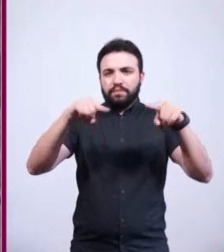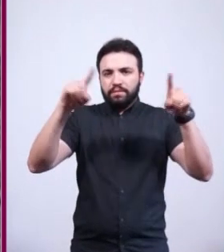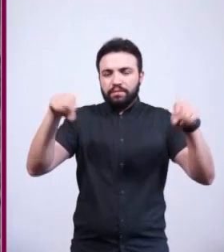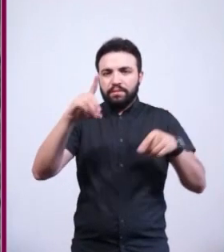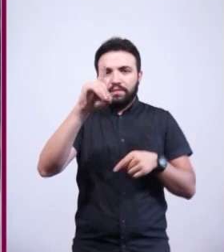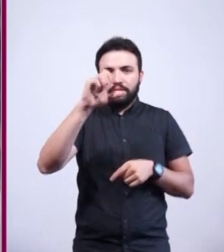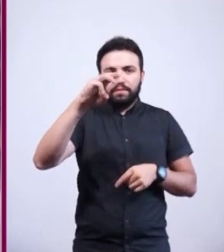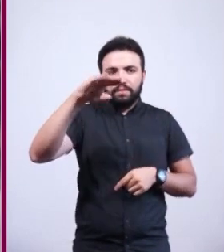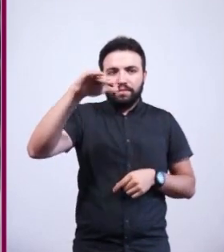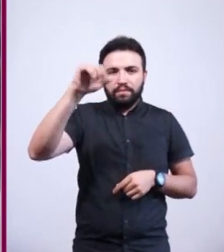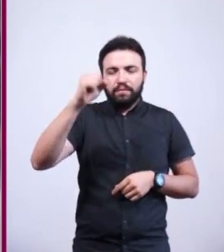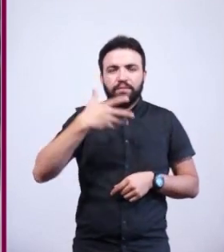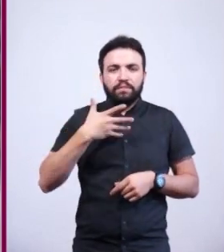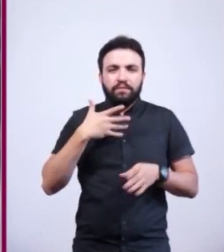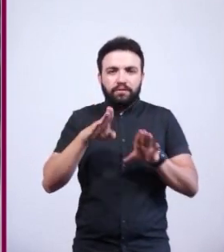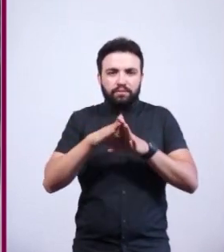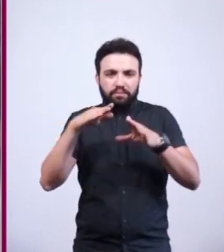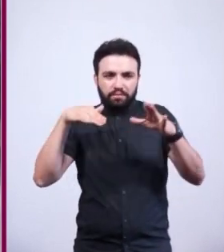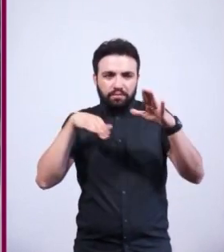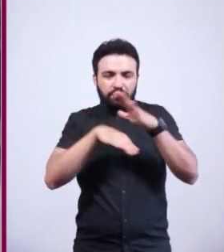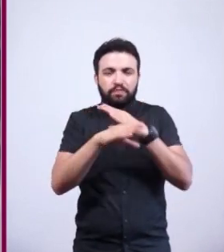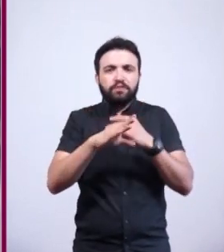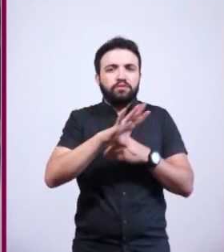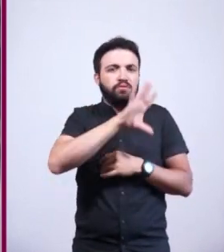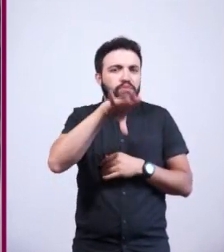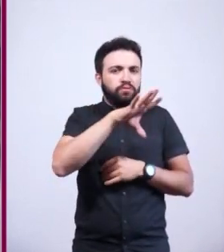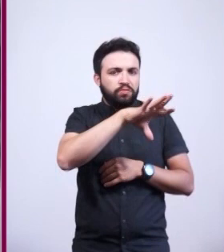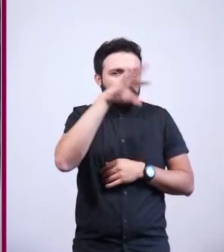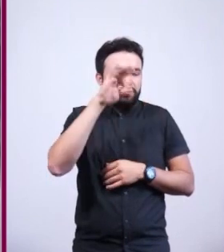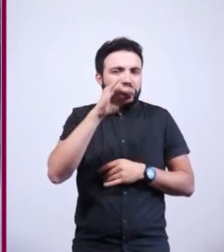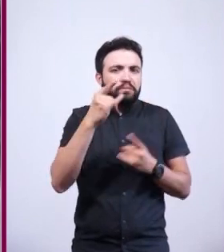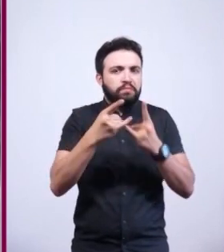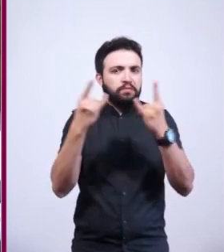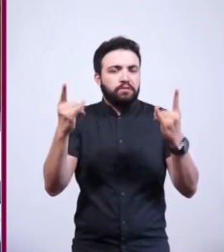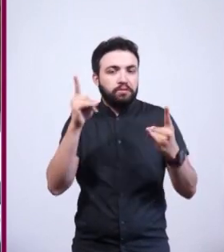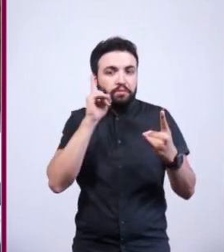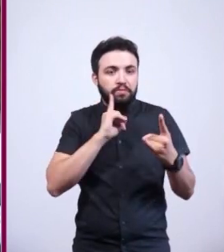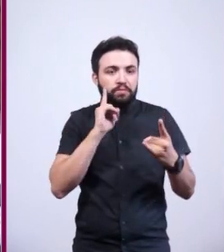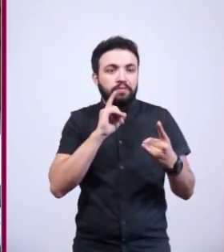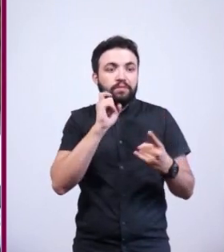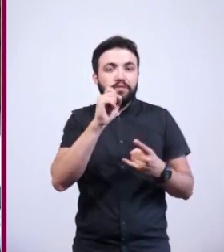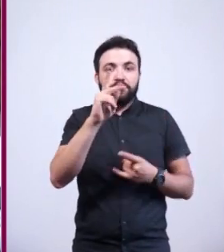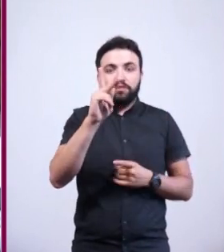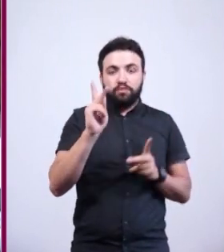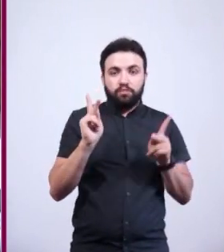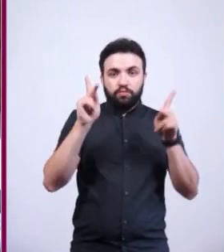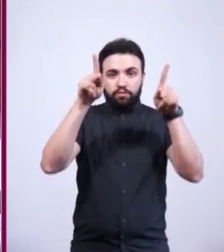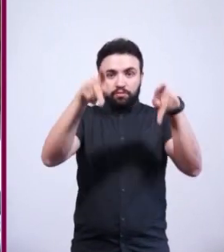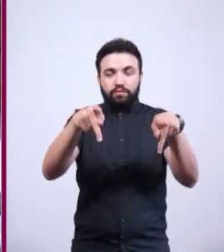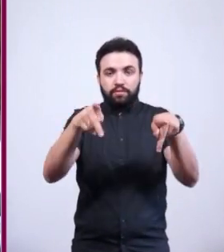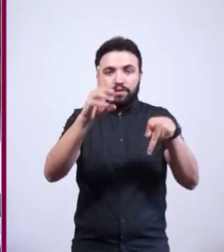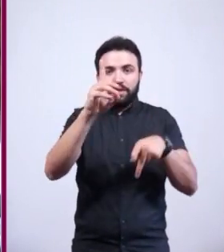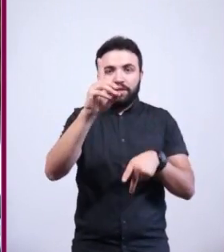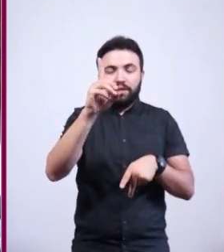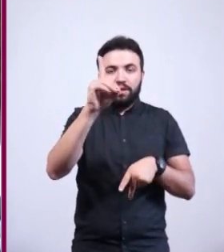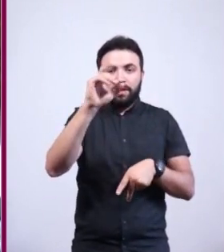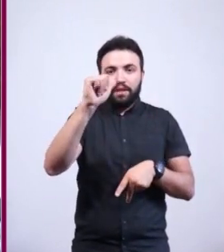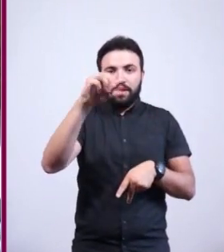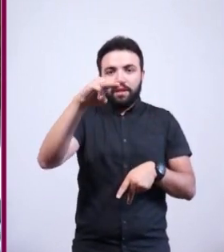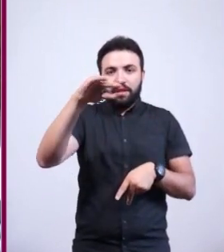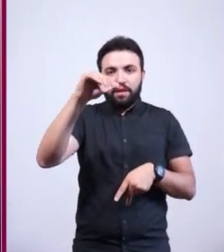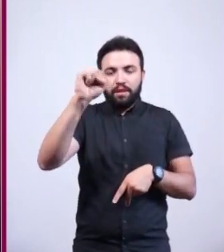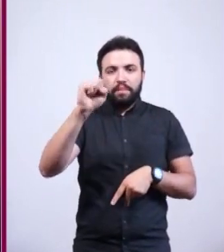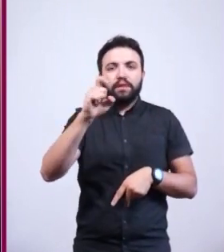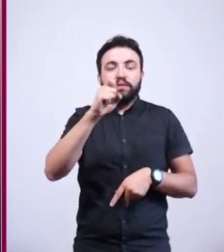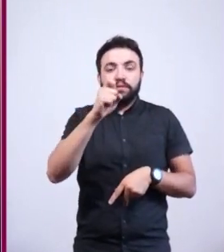como de un interés primero, como de buscar historias de mujeres. El Puente de las Damas es un puente en Guadalajara que se construyó a finales del